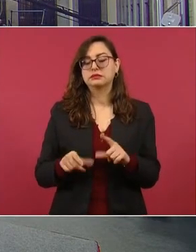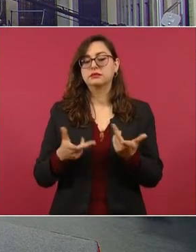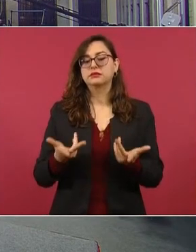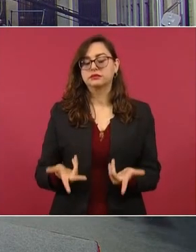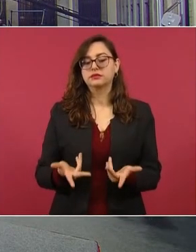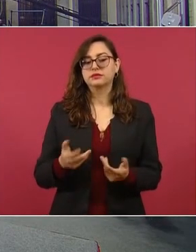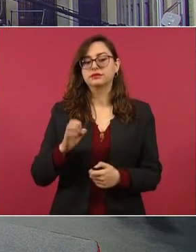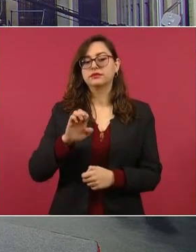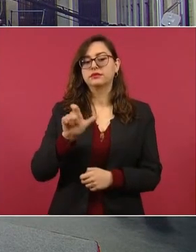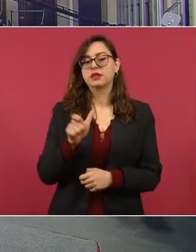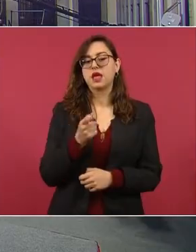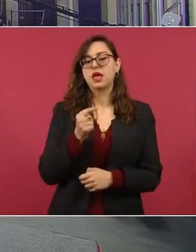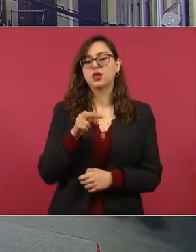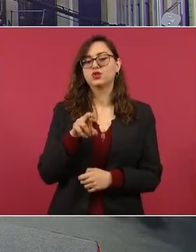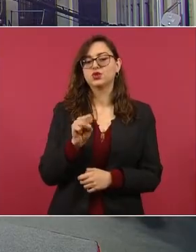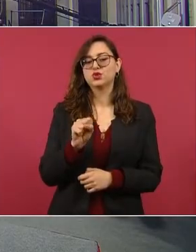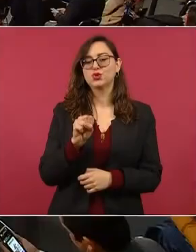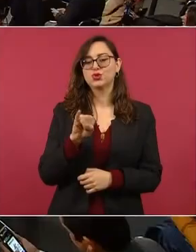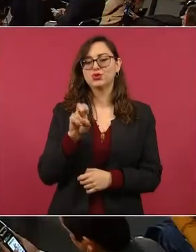Esto es lo que tenemos.